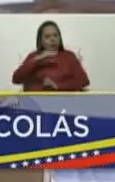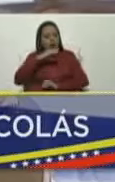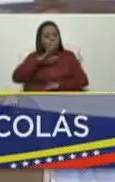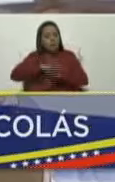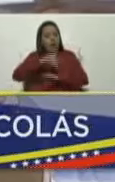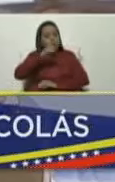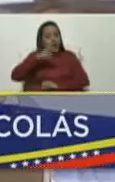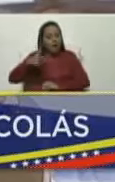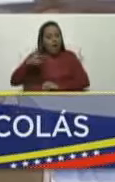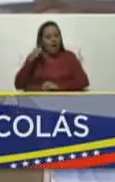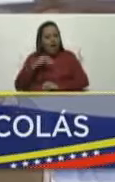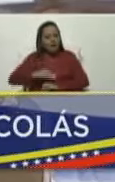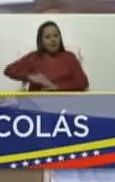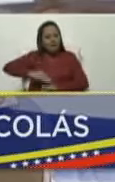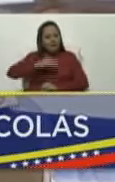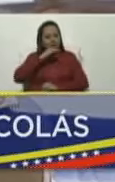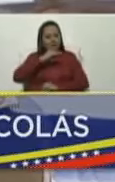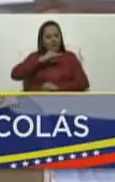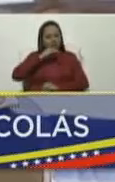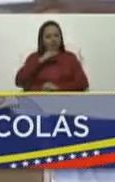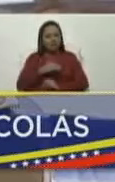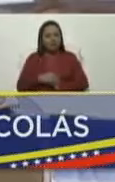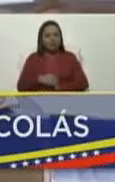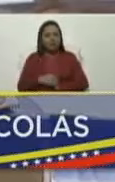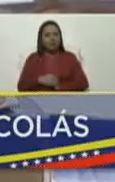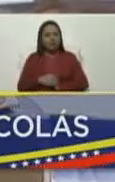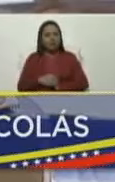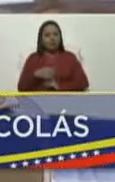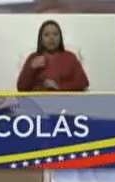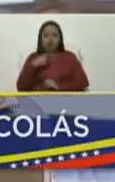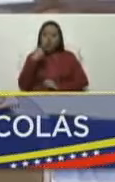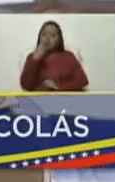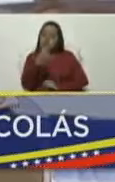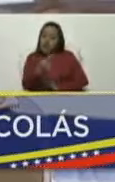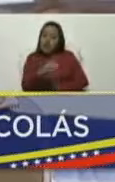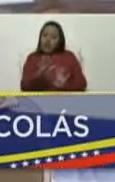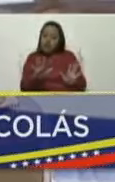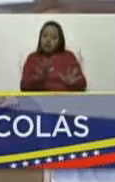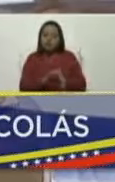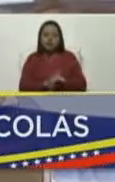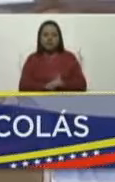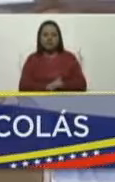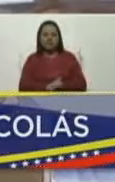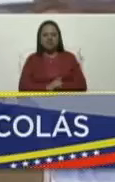estaba indignada. Y dije de buena fe,